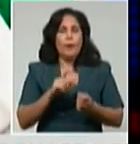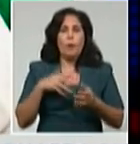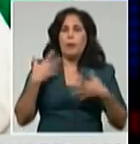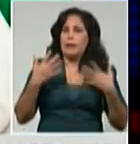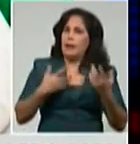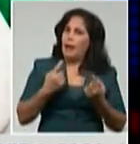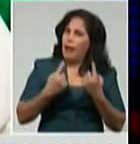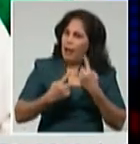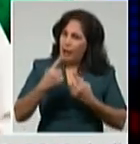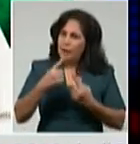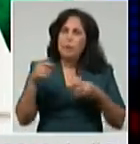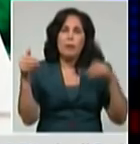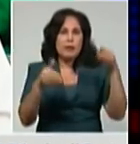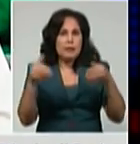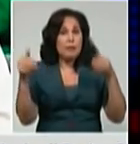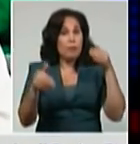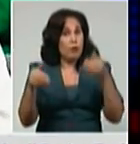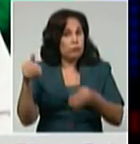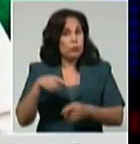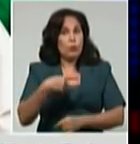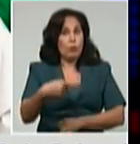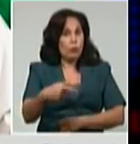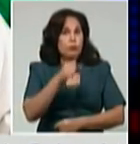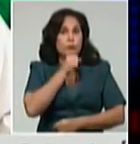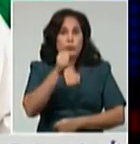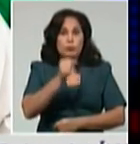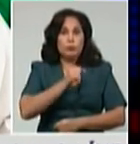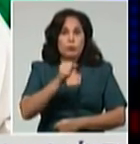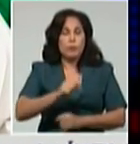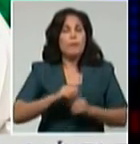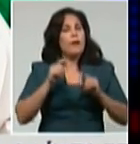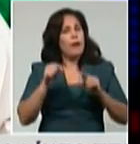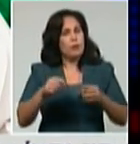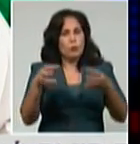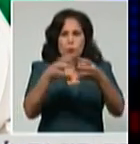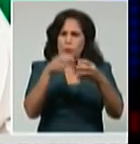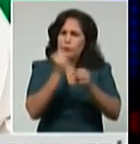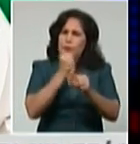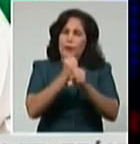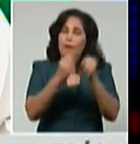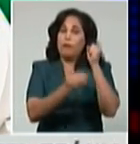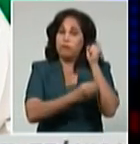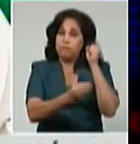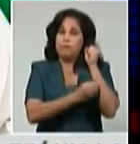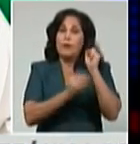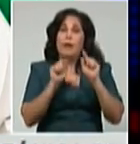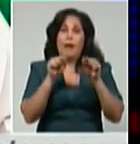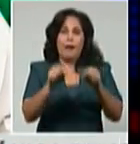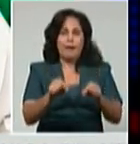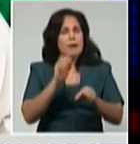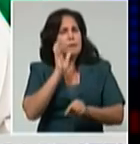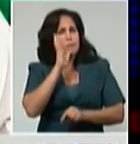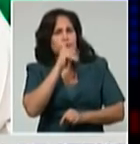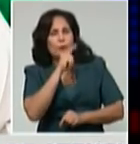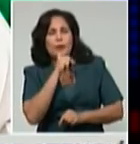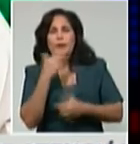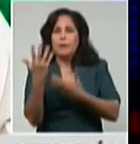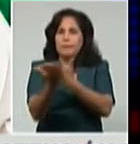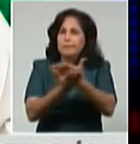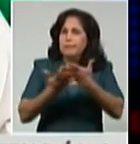ahí, lo cual se hizo gustoso, se hizo un equipo de trabajo allí, muy bonito, con unas